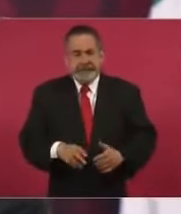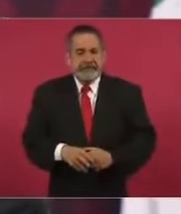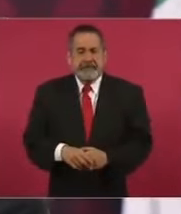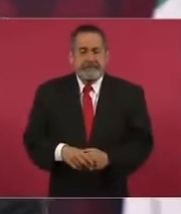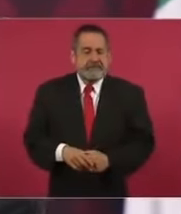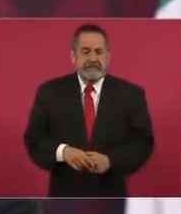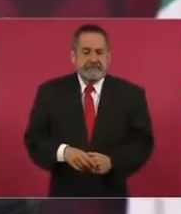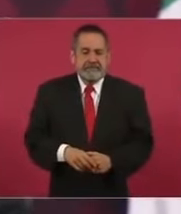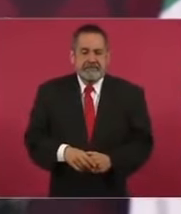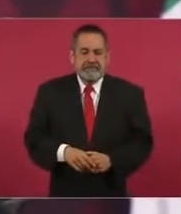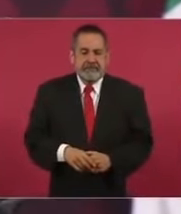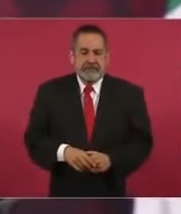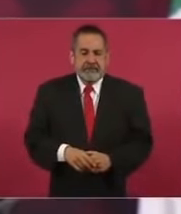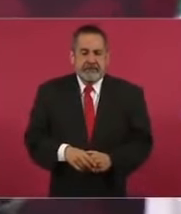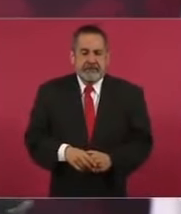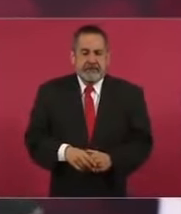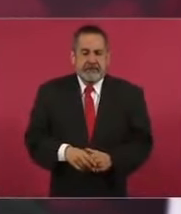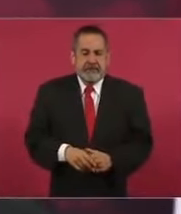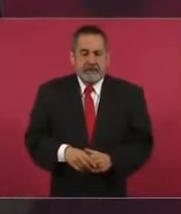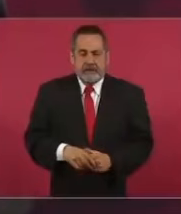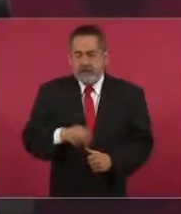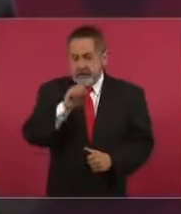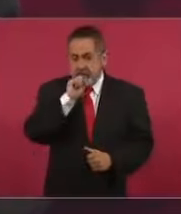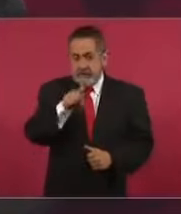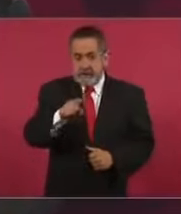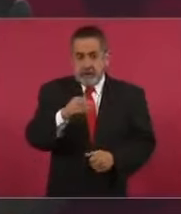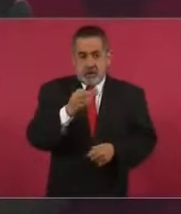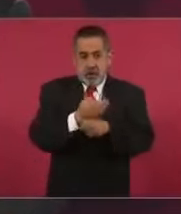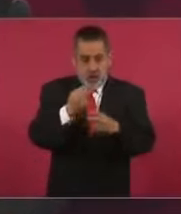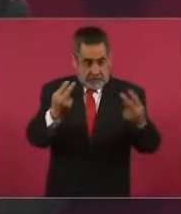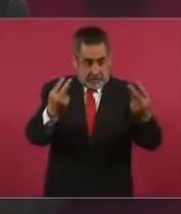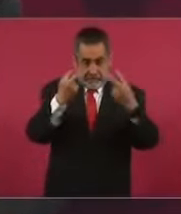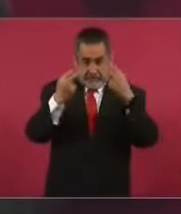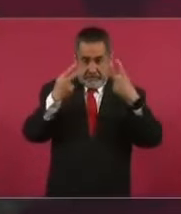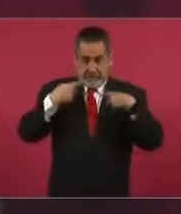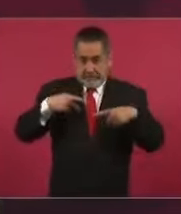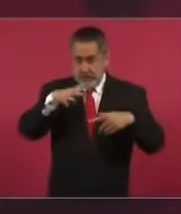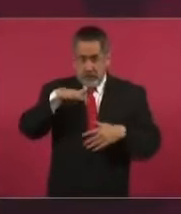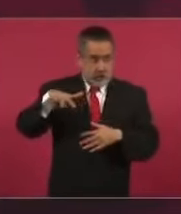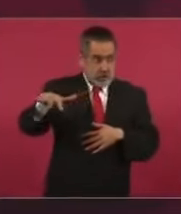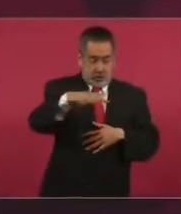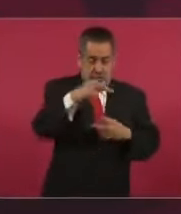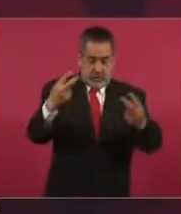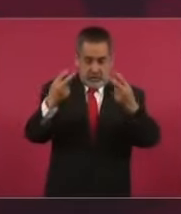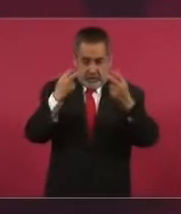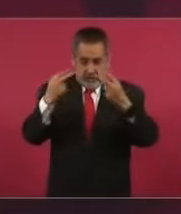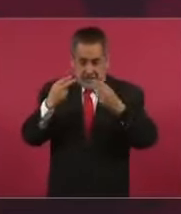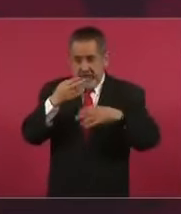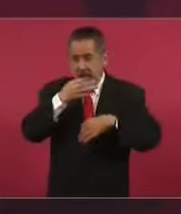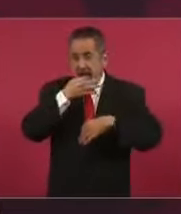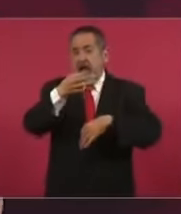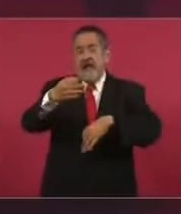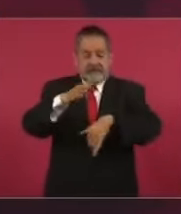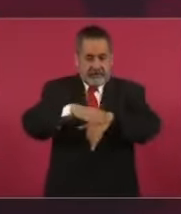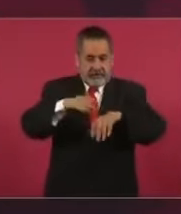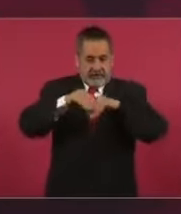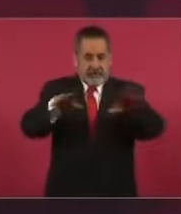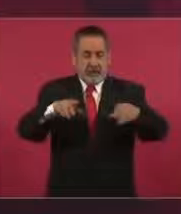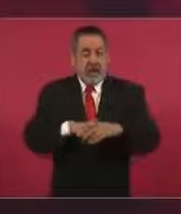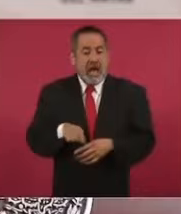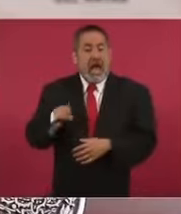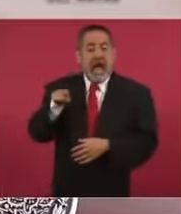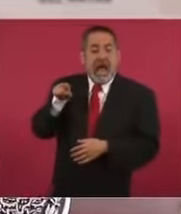También la gente que nos está escuchando y viendo debe saber que ella